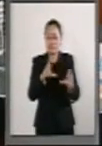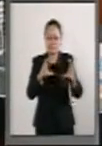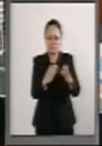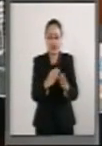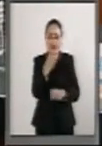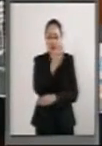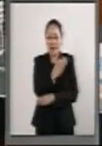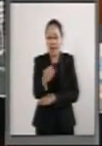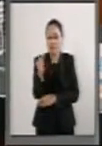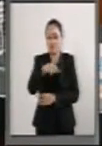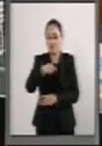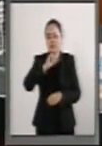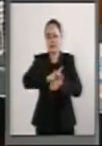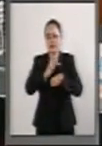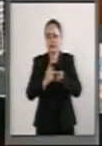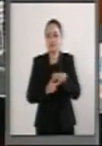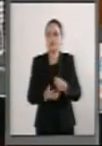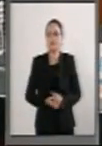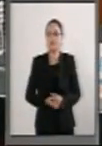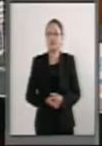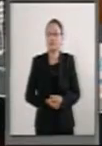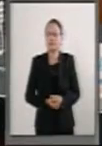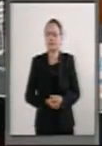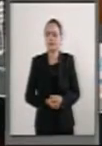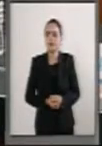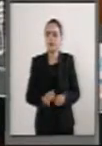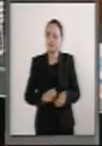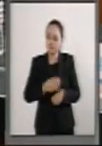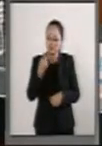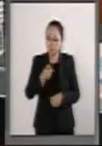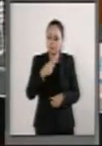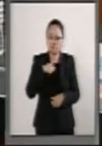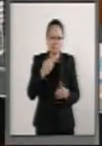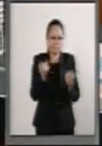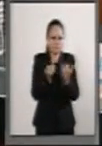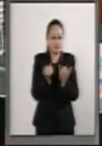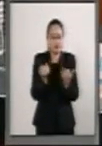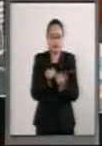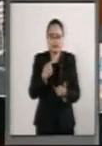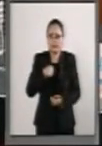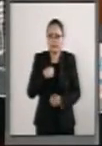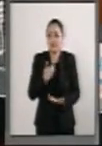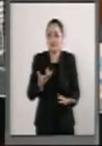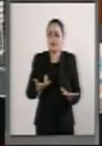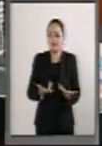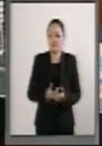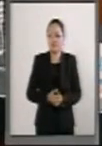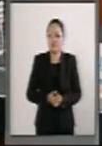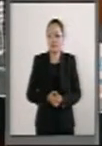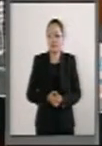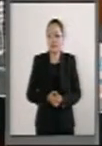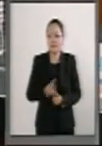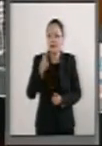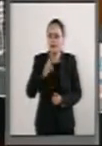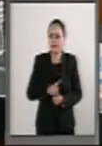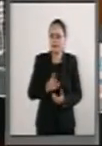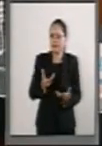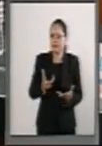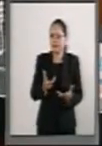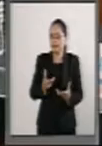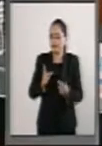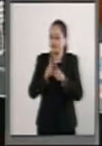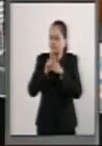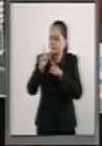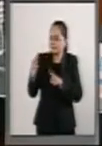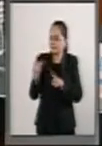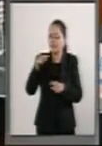país. De tal manera que igual sentimos que dejes temporal o